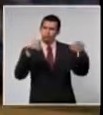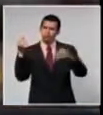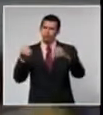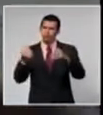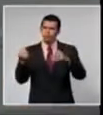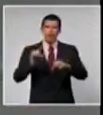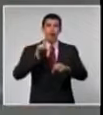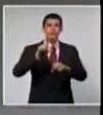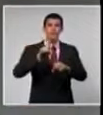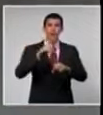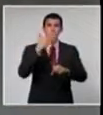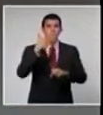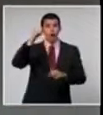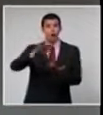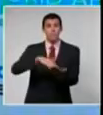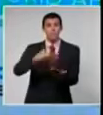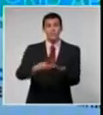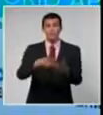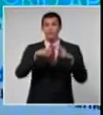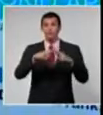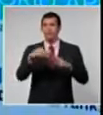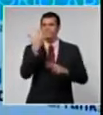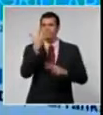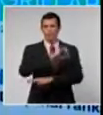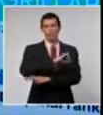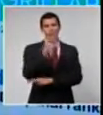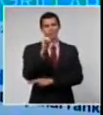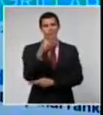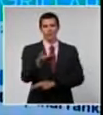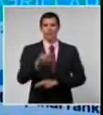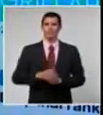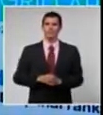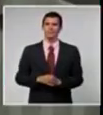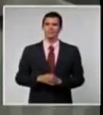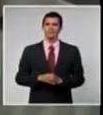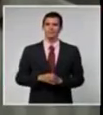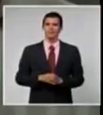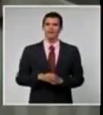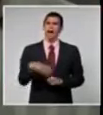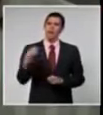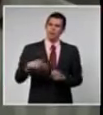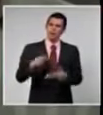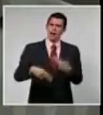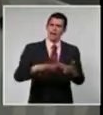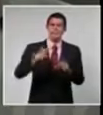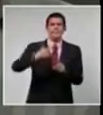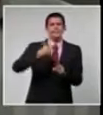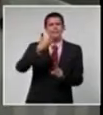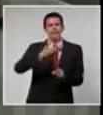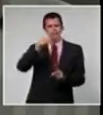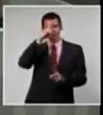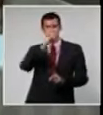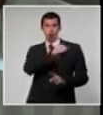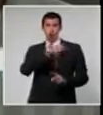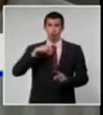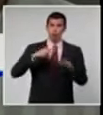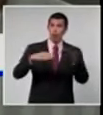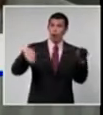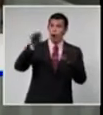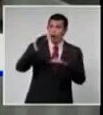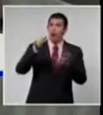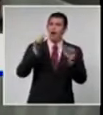certamen internacional que organiza el más importante evento de computación evolutiva del mundo, donde se debe optimizar ciertos comportamientos de